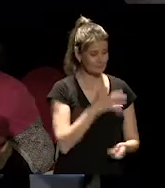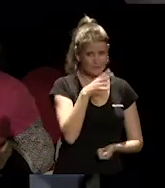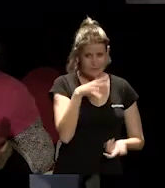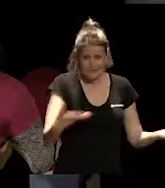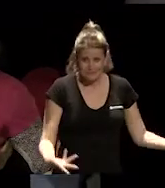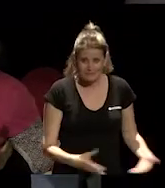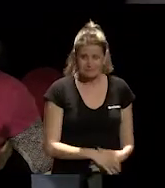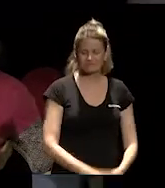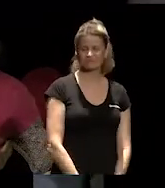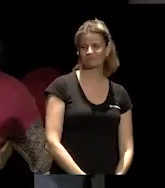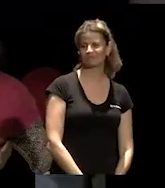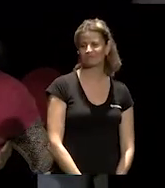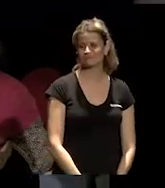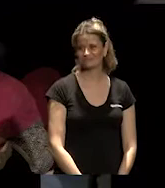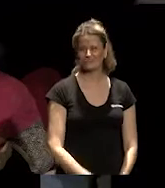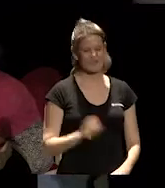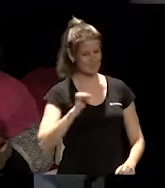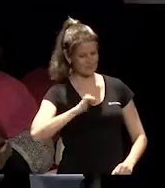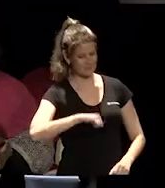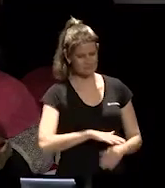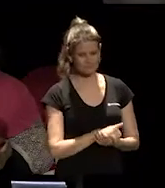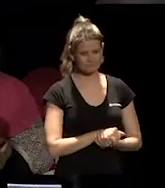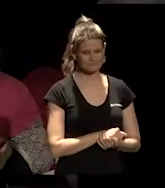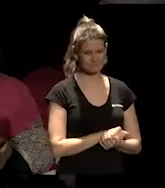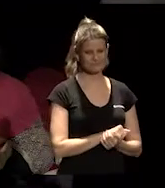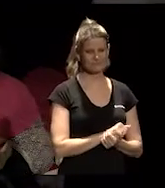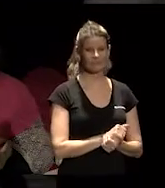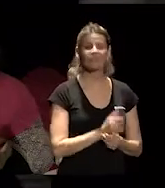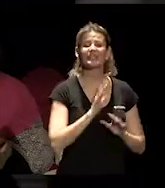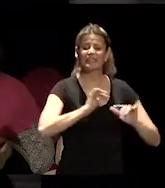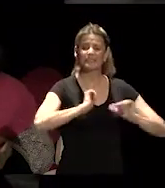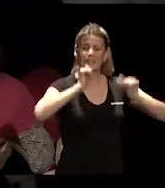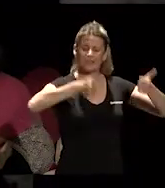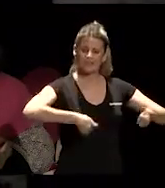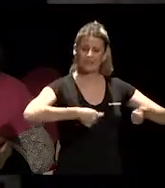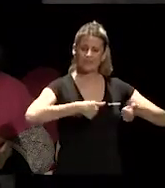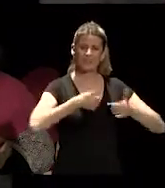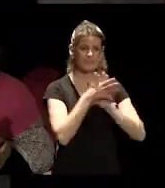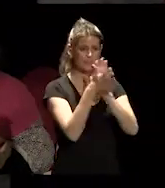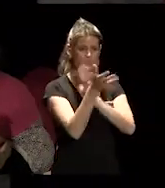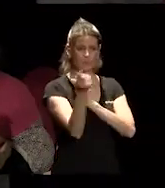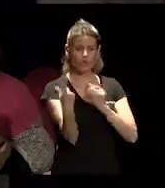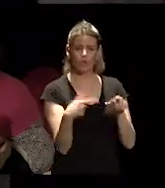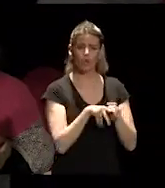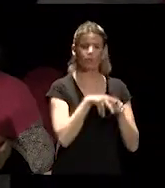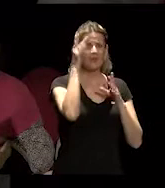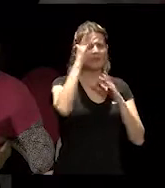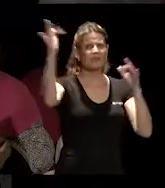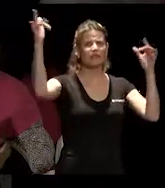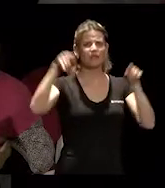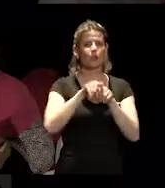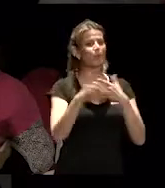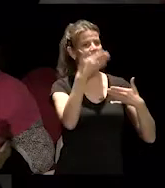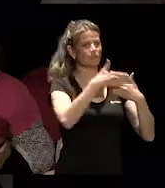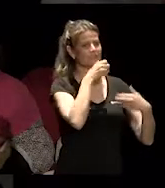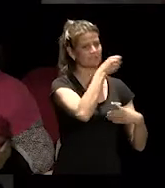vas? Vale, vale. Voy a empezar explicando Taller Naranja Imaginario como si fuera un